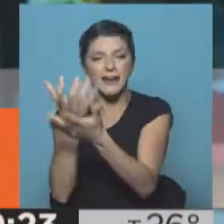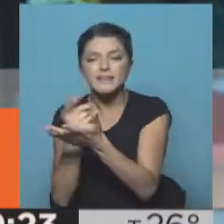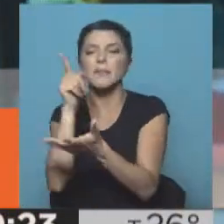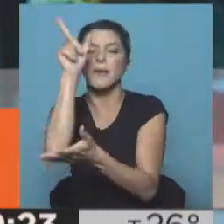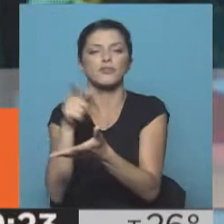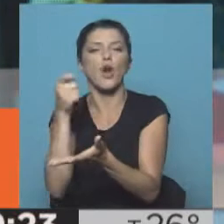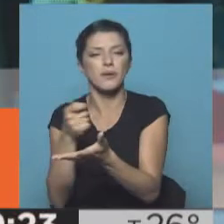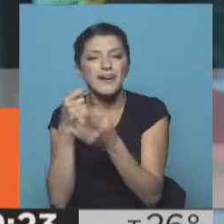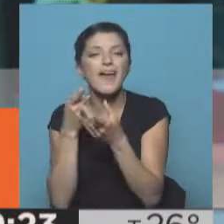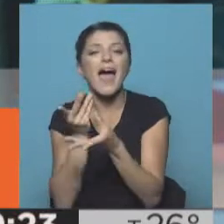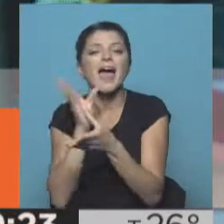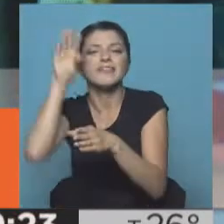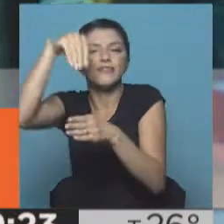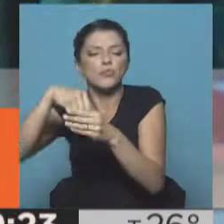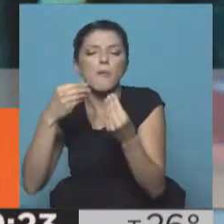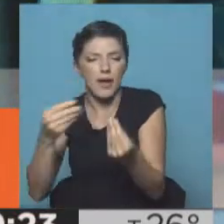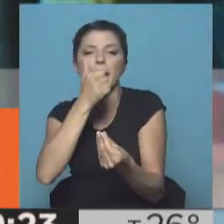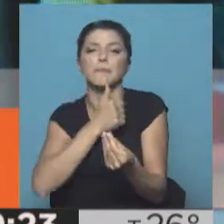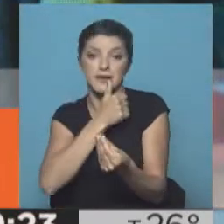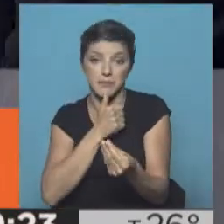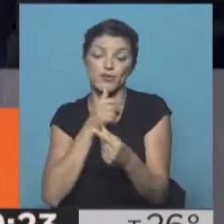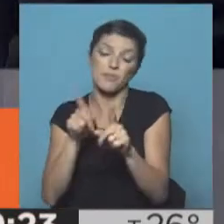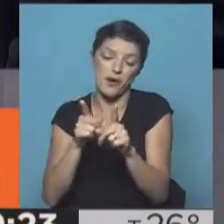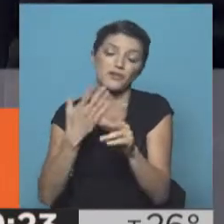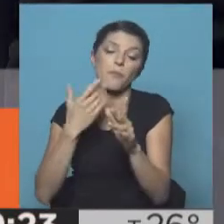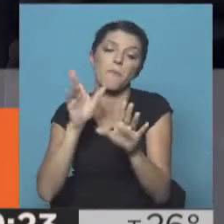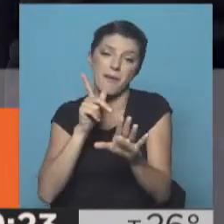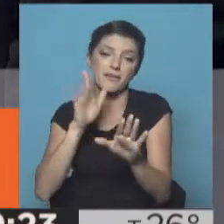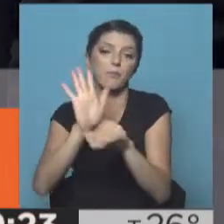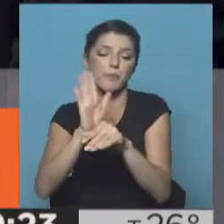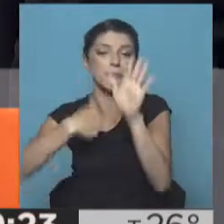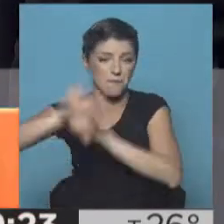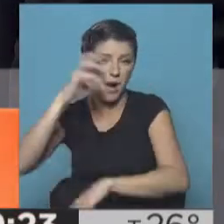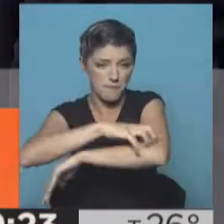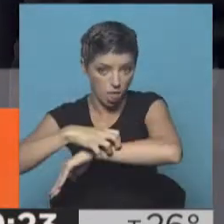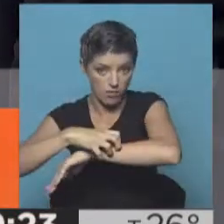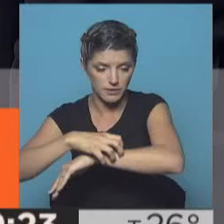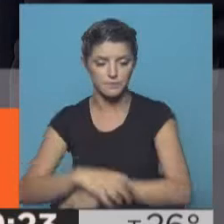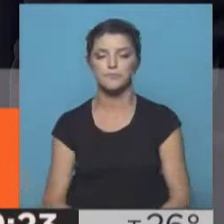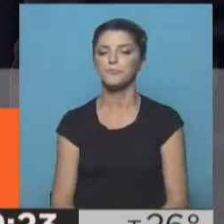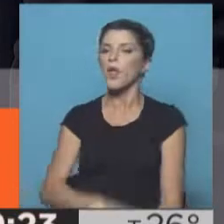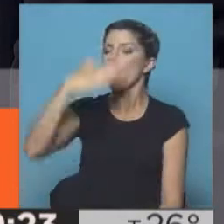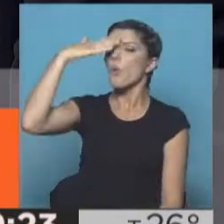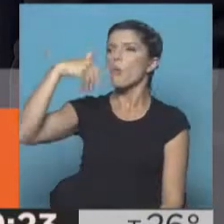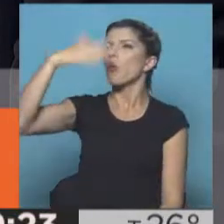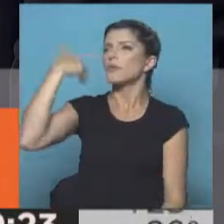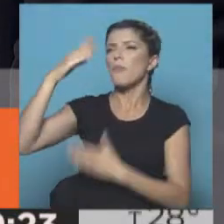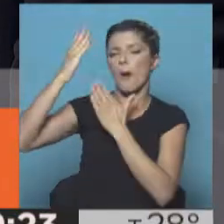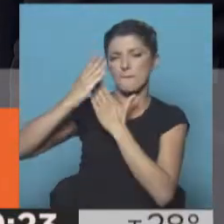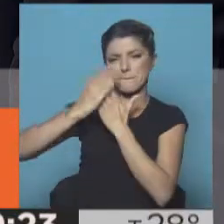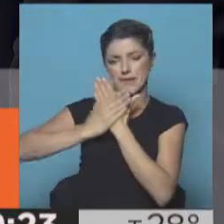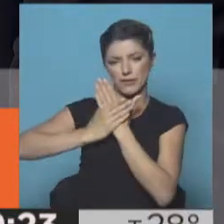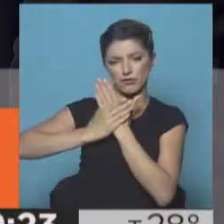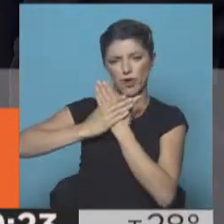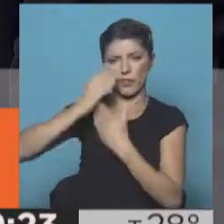remedios, medicamentos que suben más el porcentaje. El último ministro de Economía, Axel Kicillof, había dicho que uno de los motivos por el cual de alguna manera